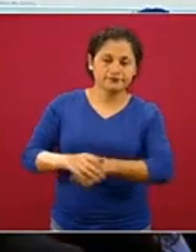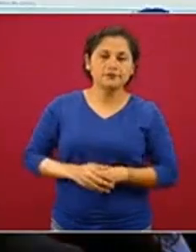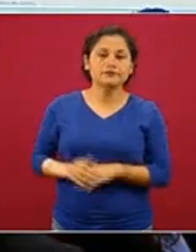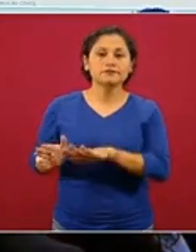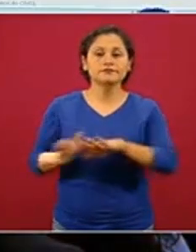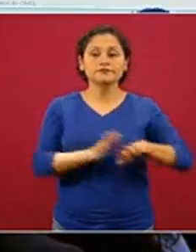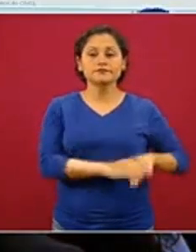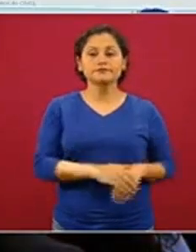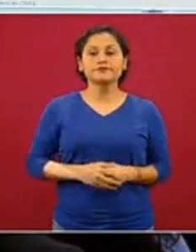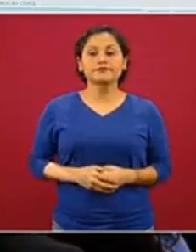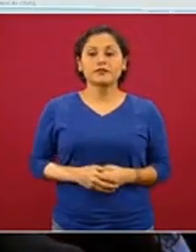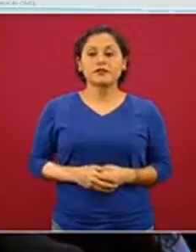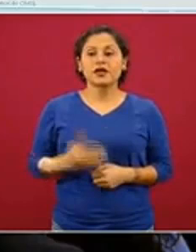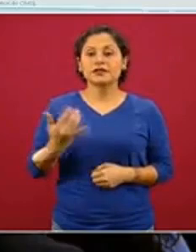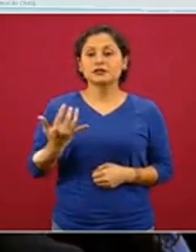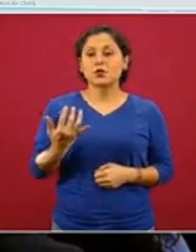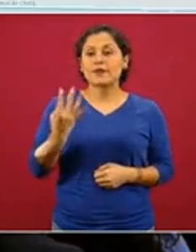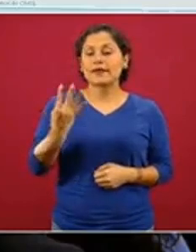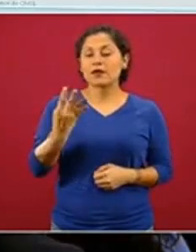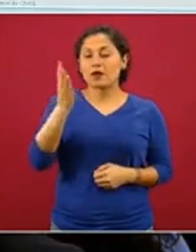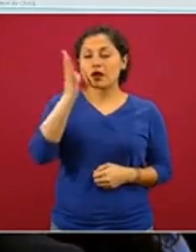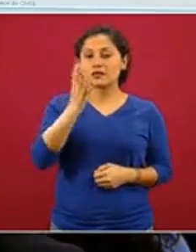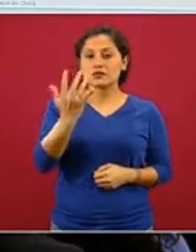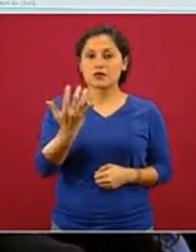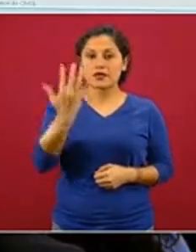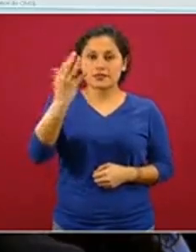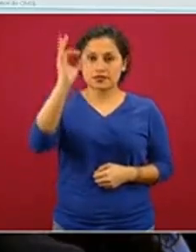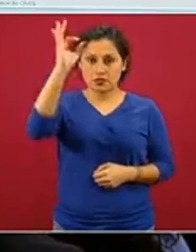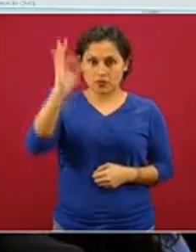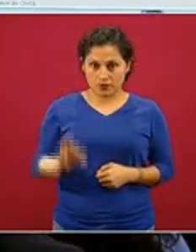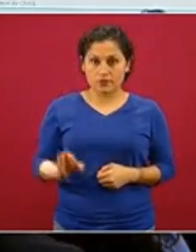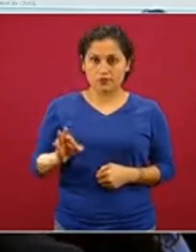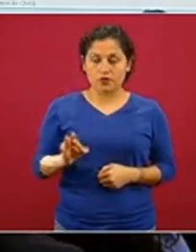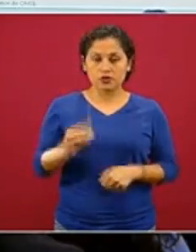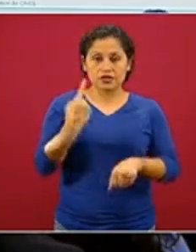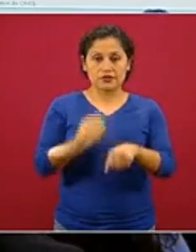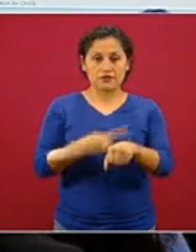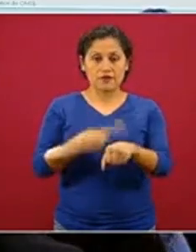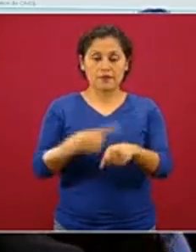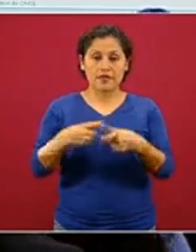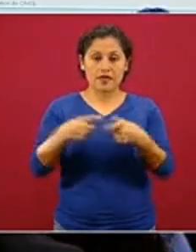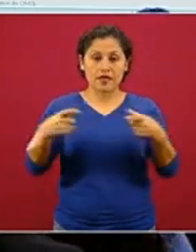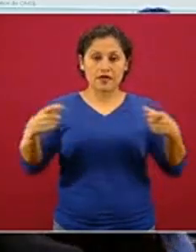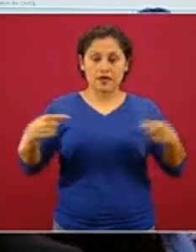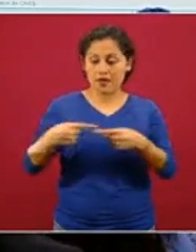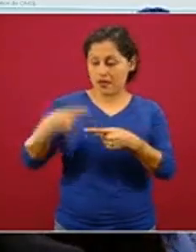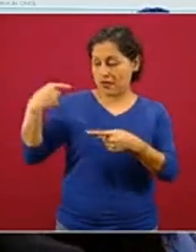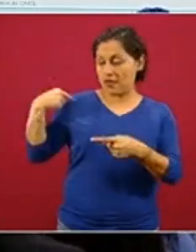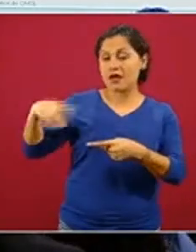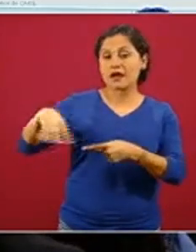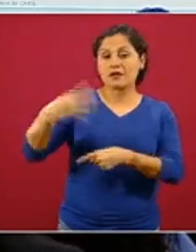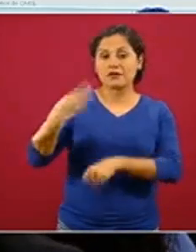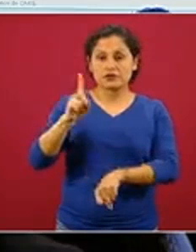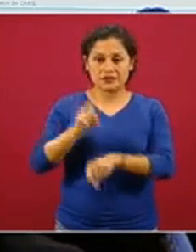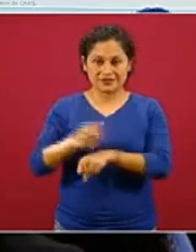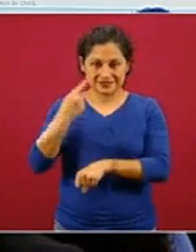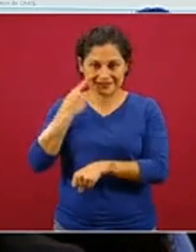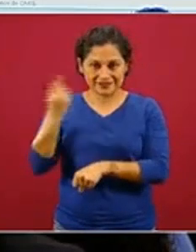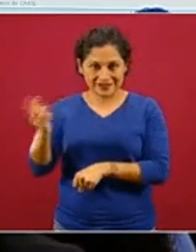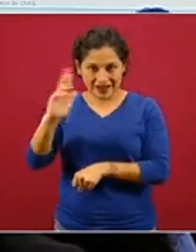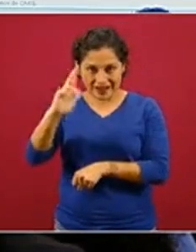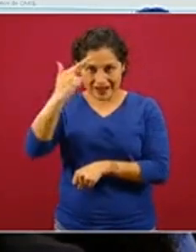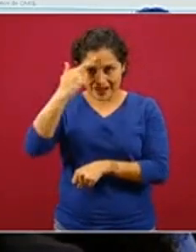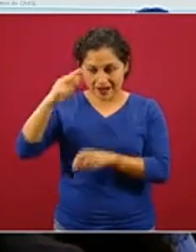54 o casi 55% de la actividad epidémica de los últimos 14 días, recuerden que esta gráfica es la distribución